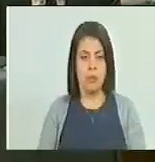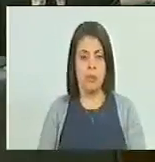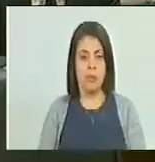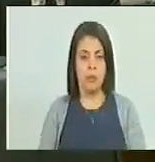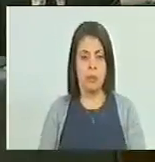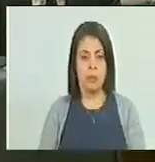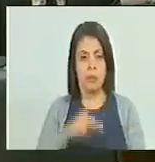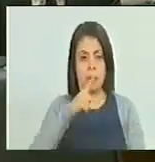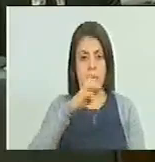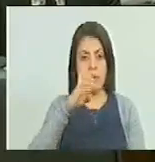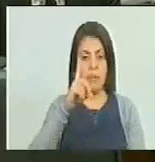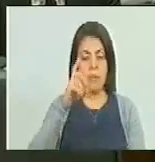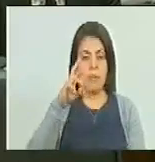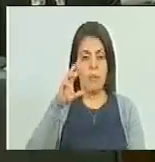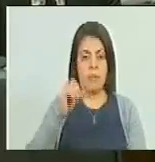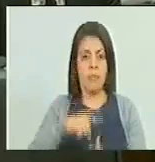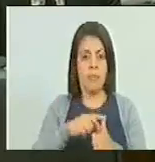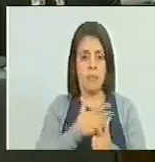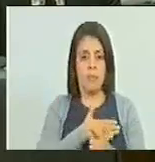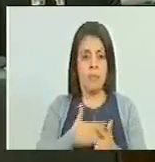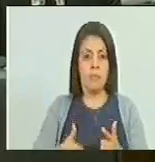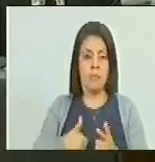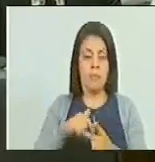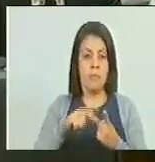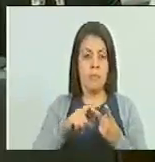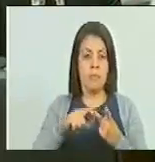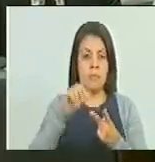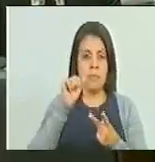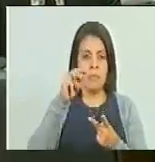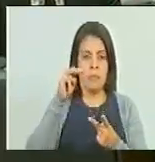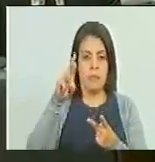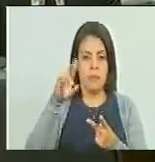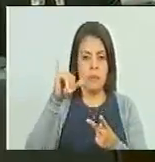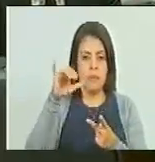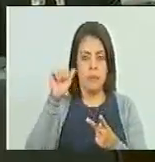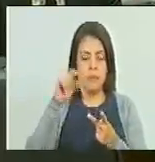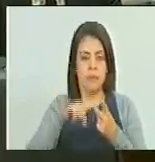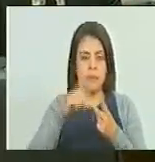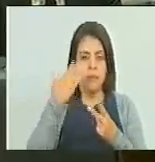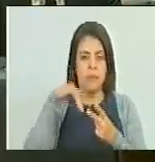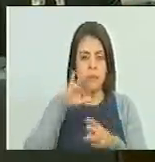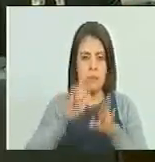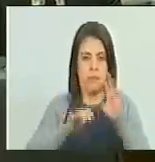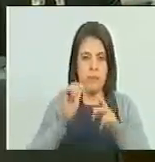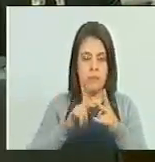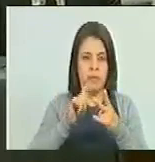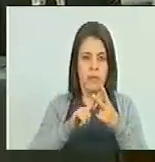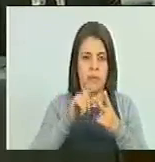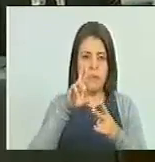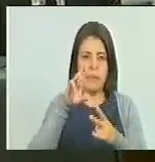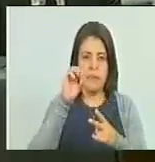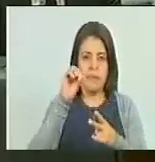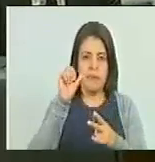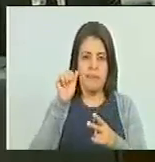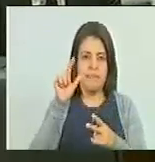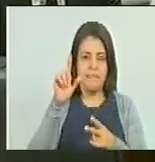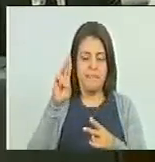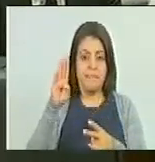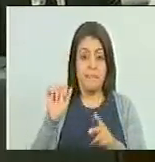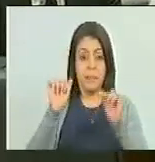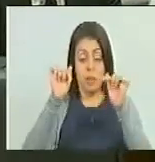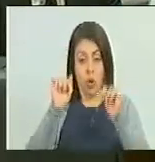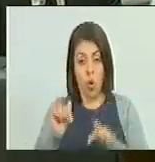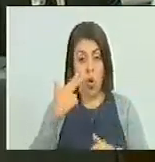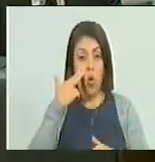Pedro Infante, nuestra segunda vicepresidente Hermana Joven, América Pérez, nuestra secretaria Rosalba Gil. Hoy